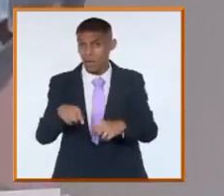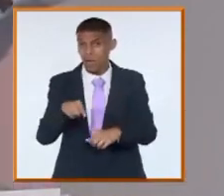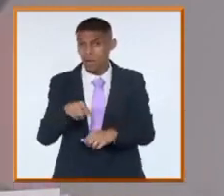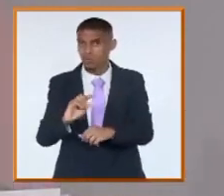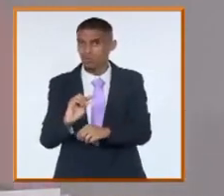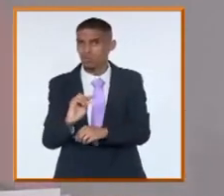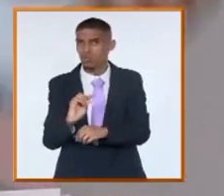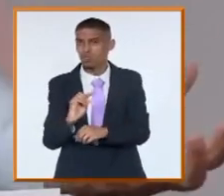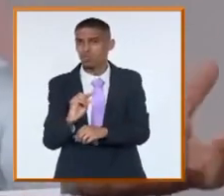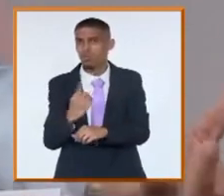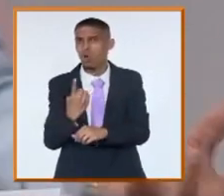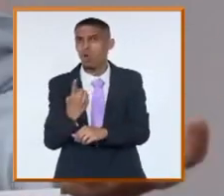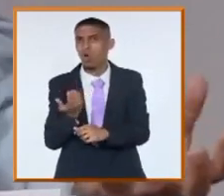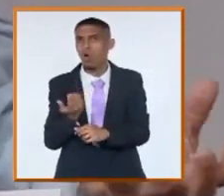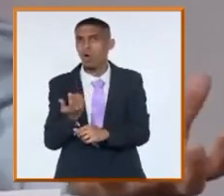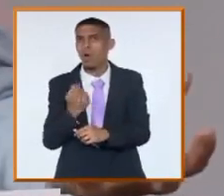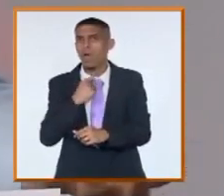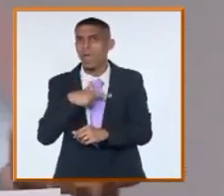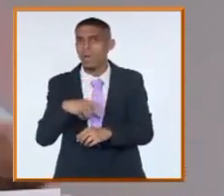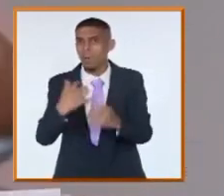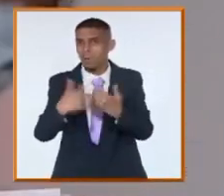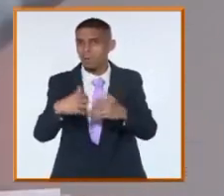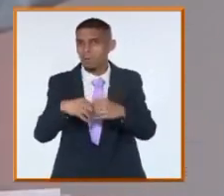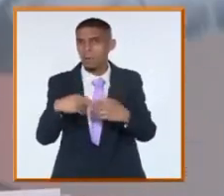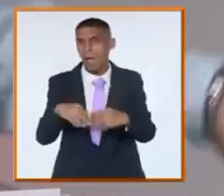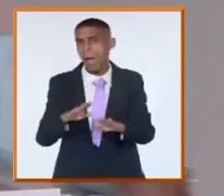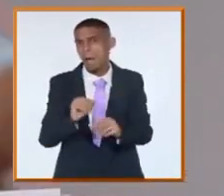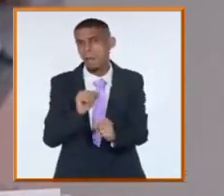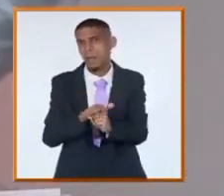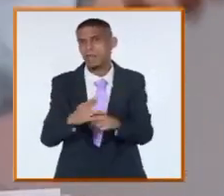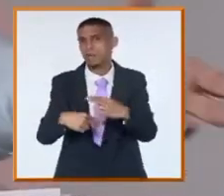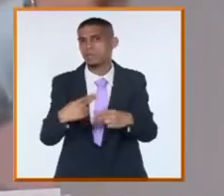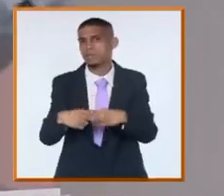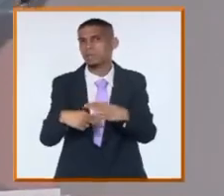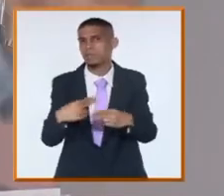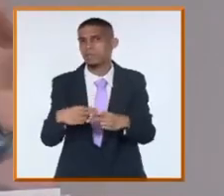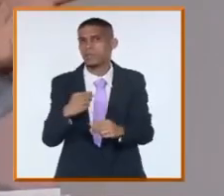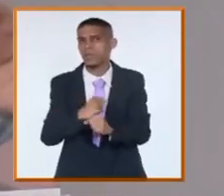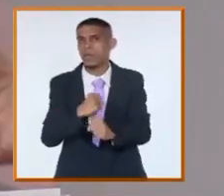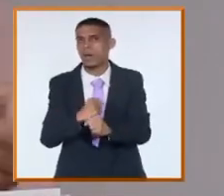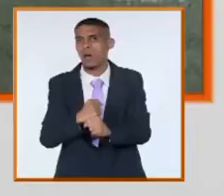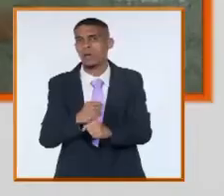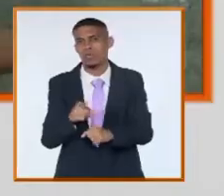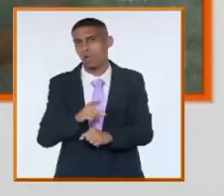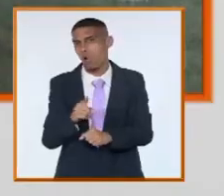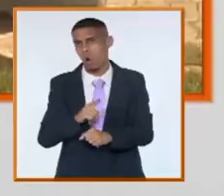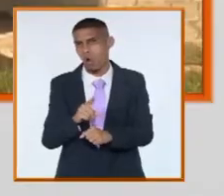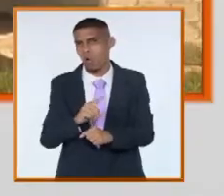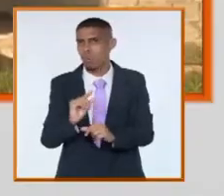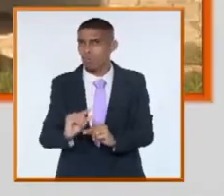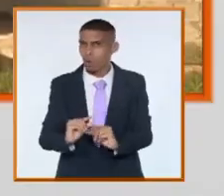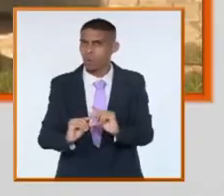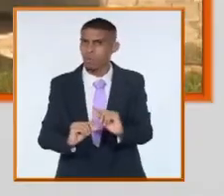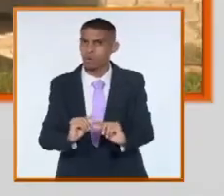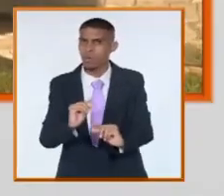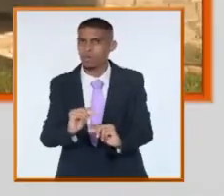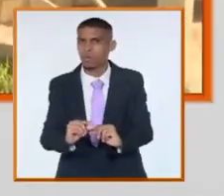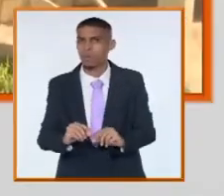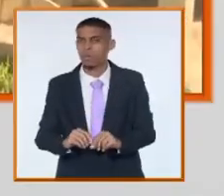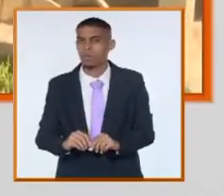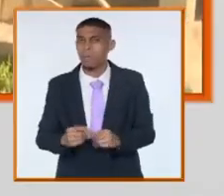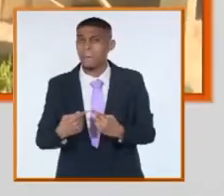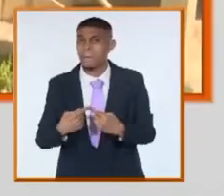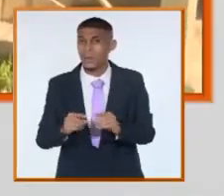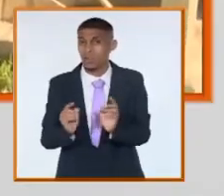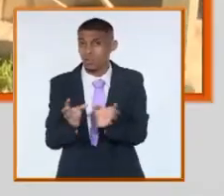que poner una planta y que produzca no está lo de los yacimientos todo eso que netamente albanda sí pero hay un grupo de